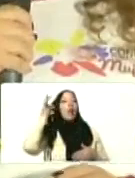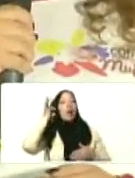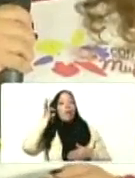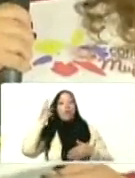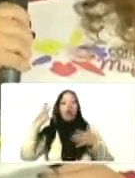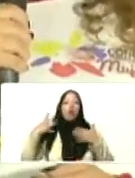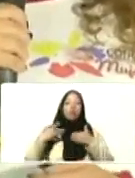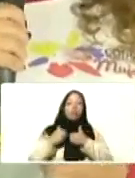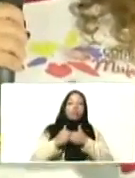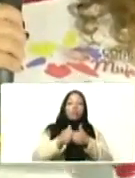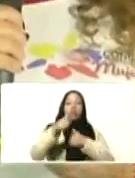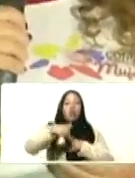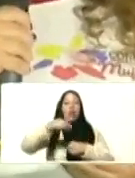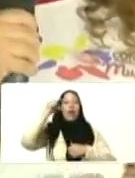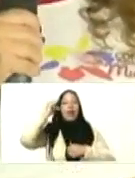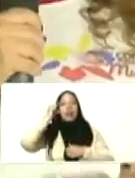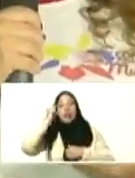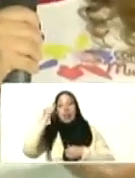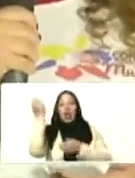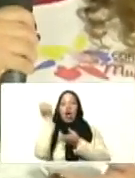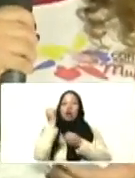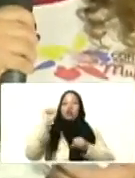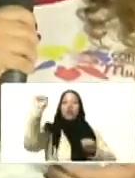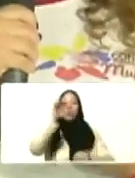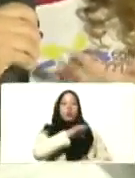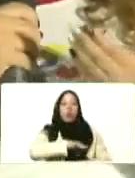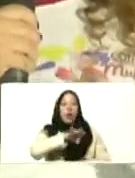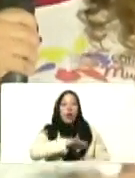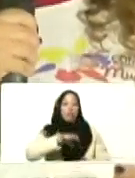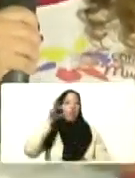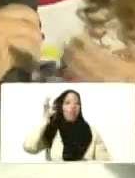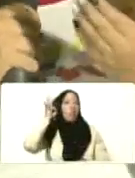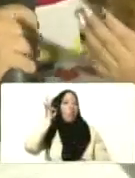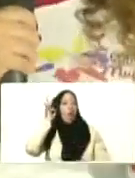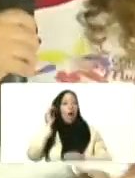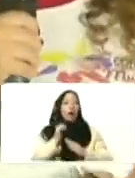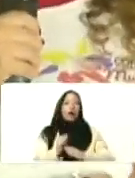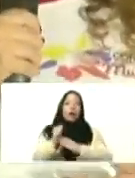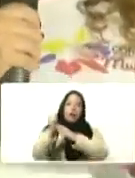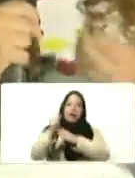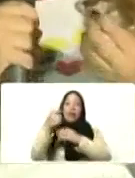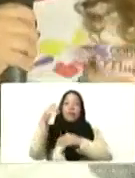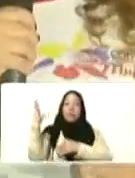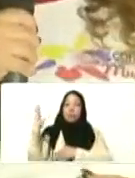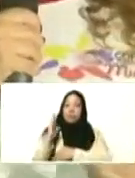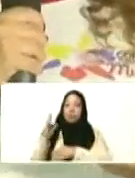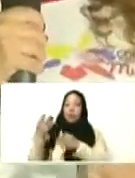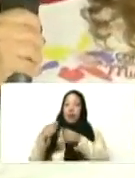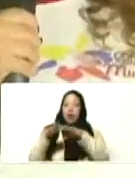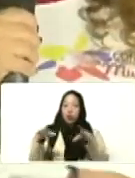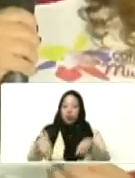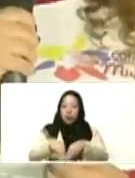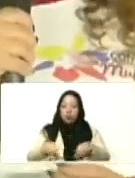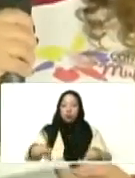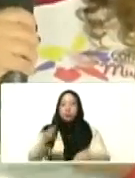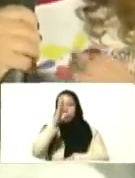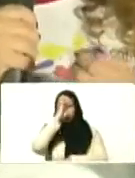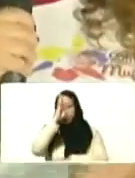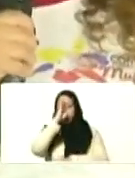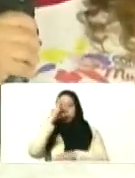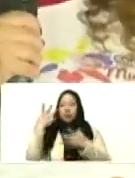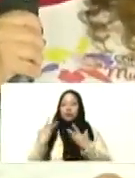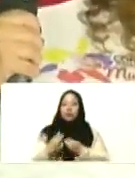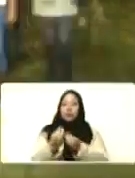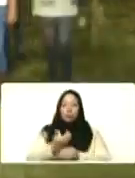del Socialismo Feminista, nos vinimos a visitar las tierras de una mujer campesina, productiva, recién financiada. Me acompaña